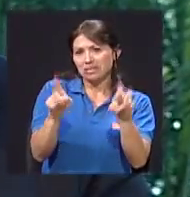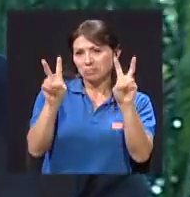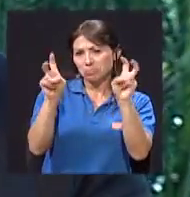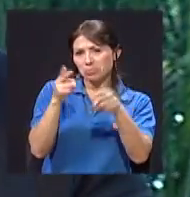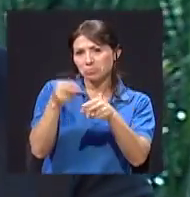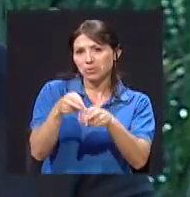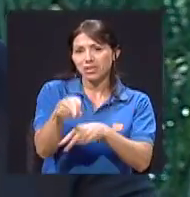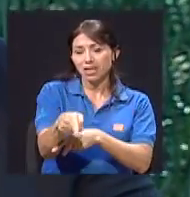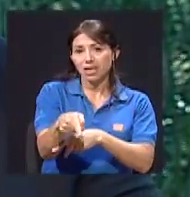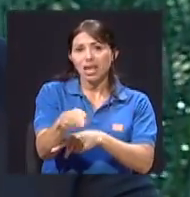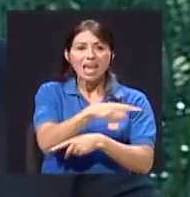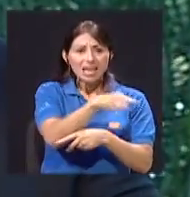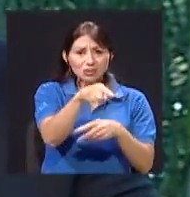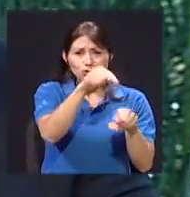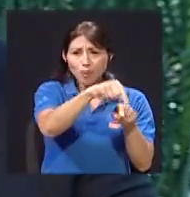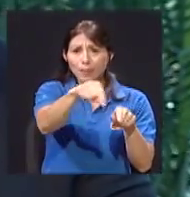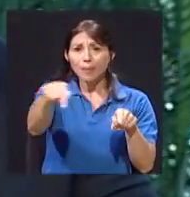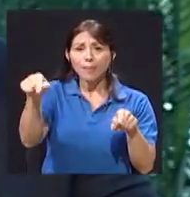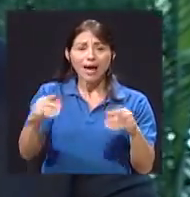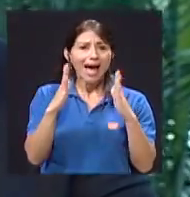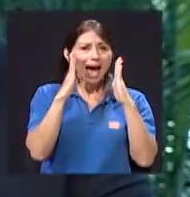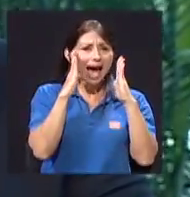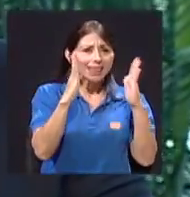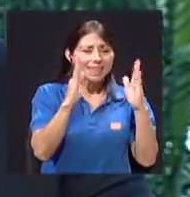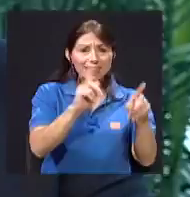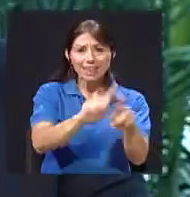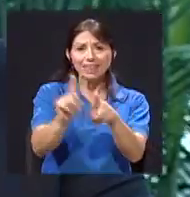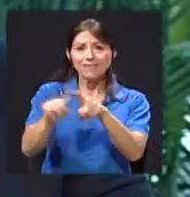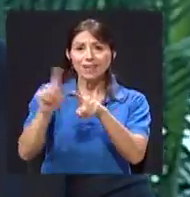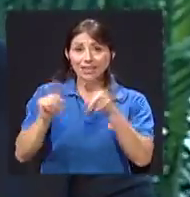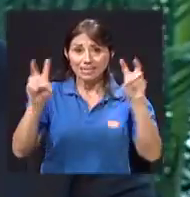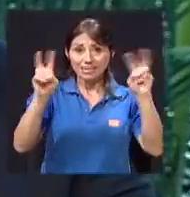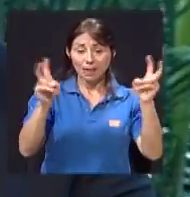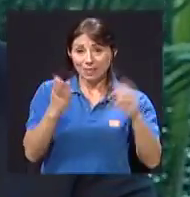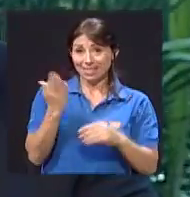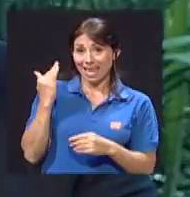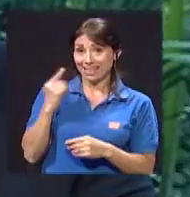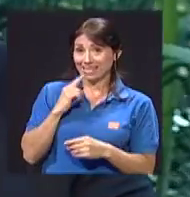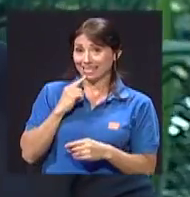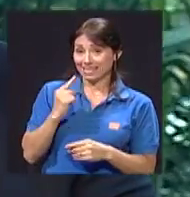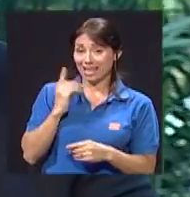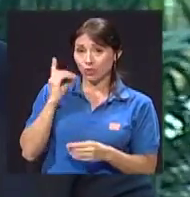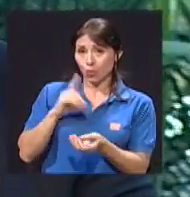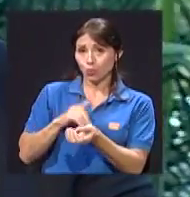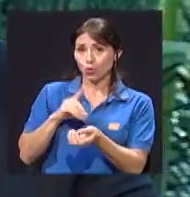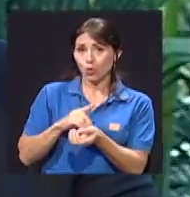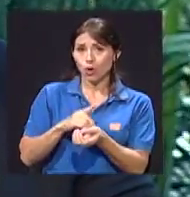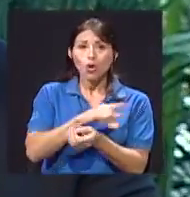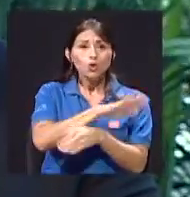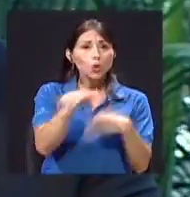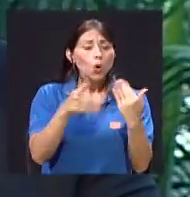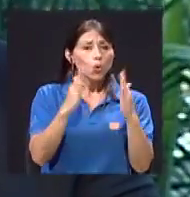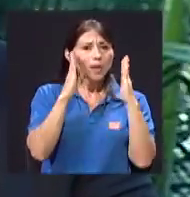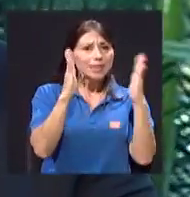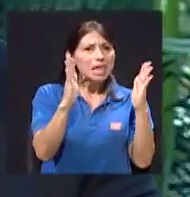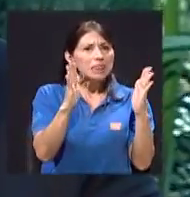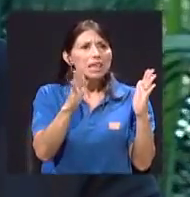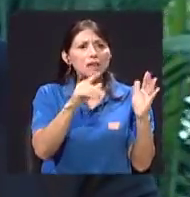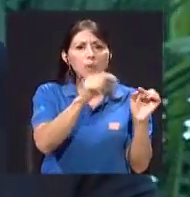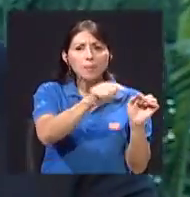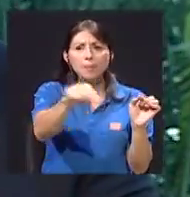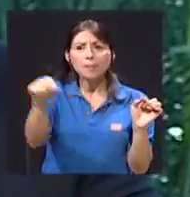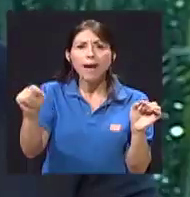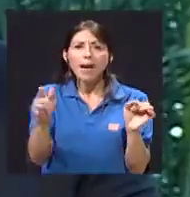por llamarle de alguna manera, que atienden los distintos determinantes que ahora el doctor estaba mencionando, de una manera más o